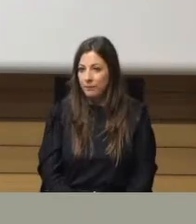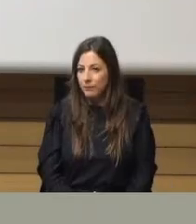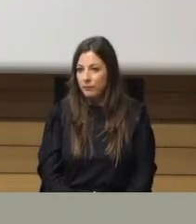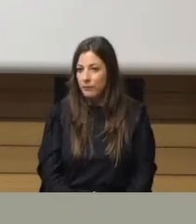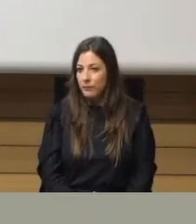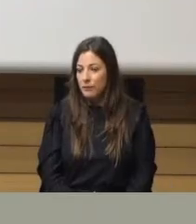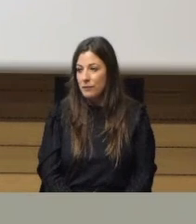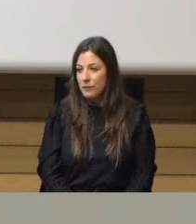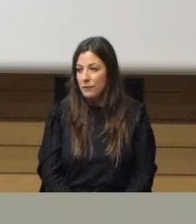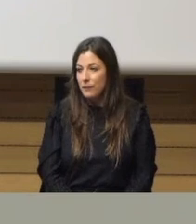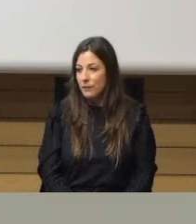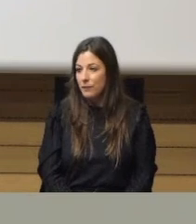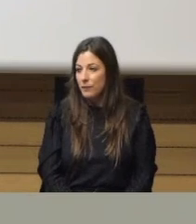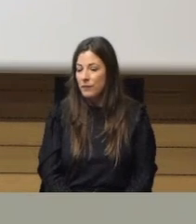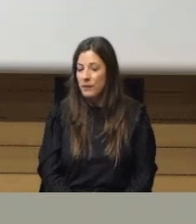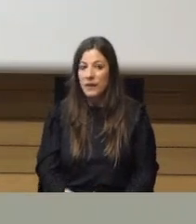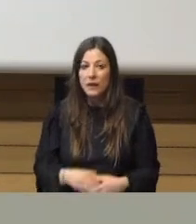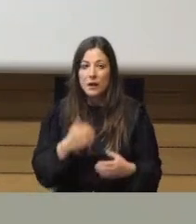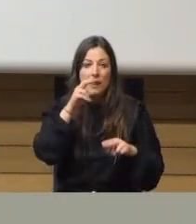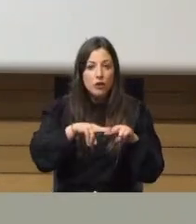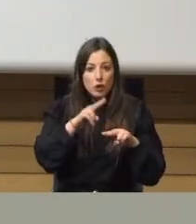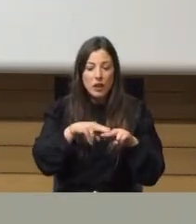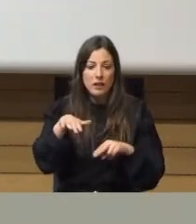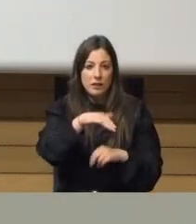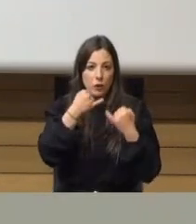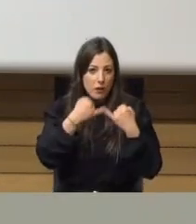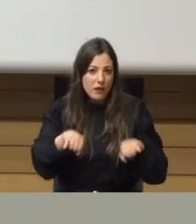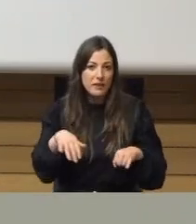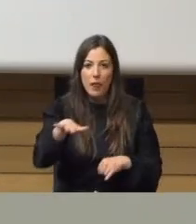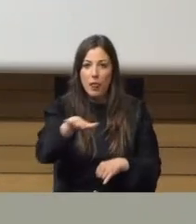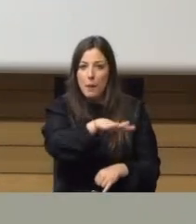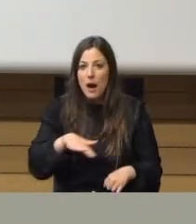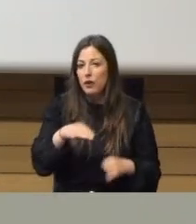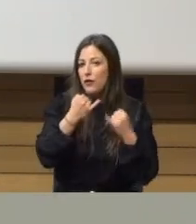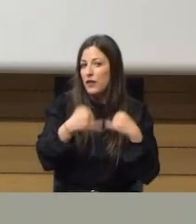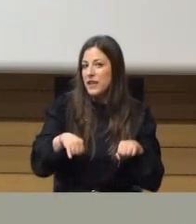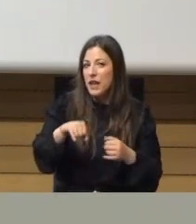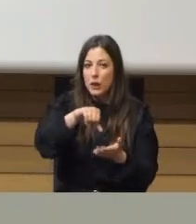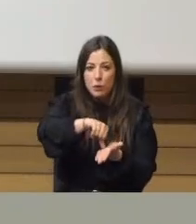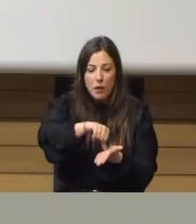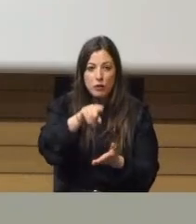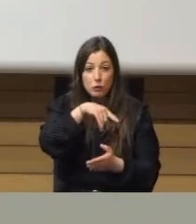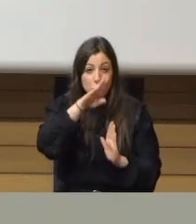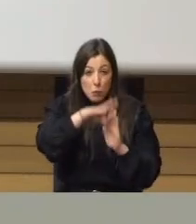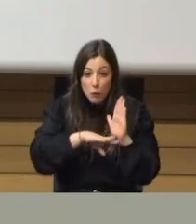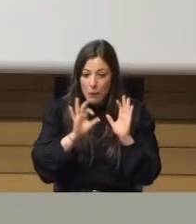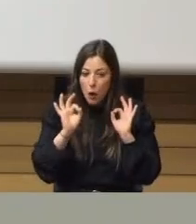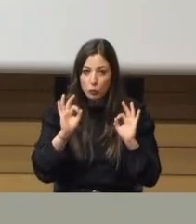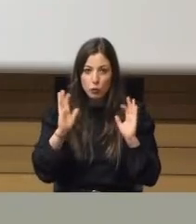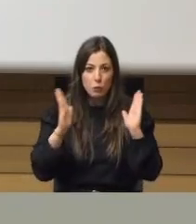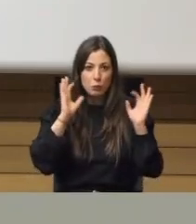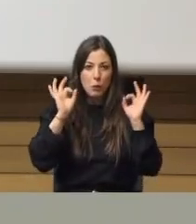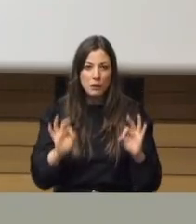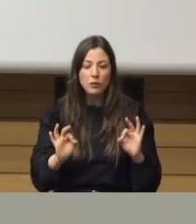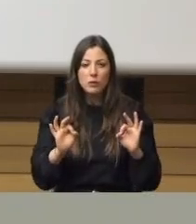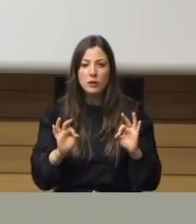En una discoteca, en un sitio de fiesta, en la fiesta de un barrio, en la fiesta de la ciudad, hacemos un programa in situ. ¿Quiénes son nuestros grupos de incidencia crítica?